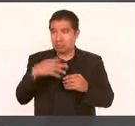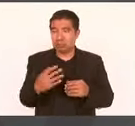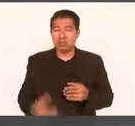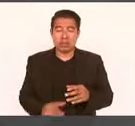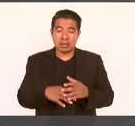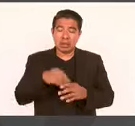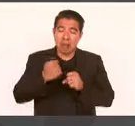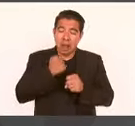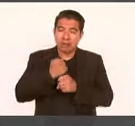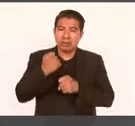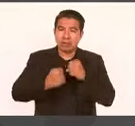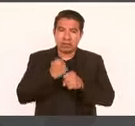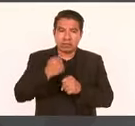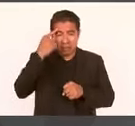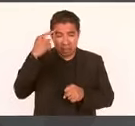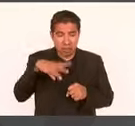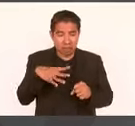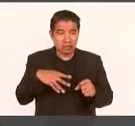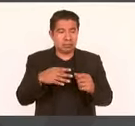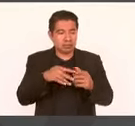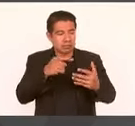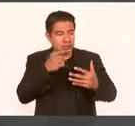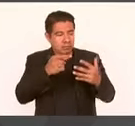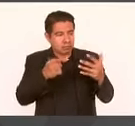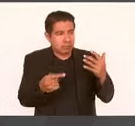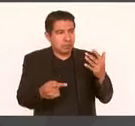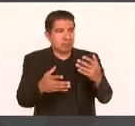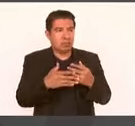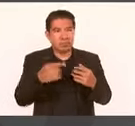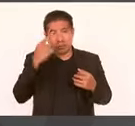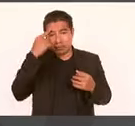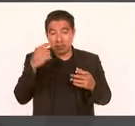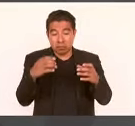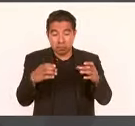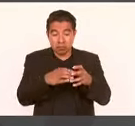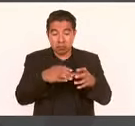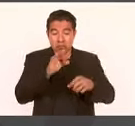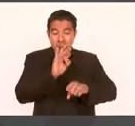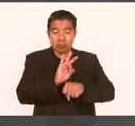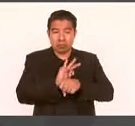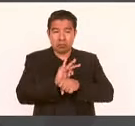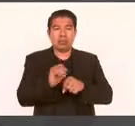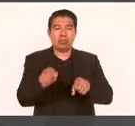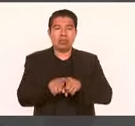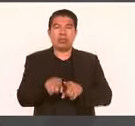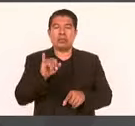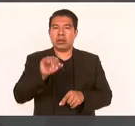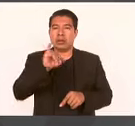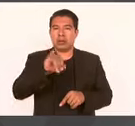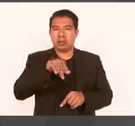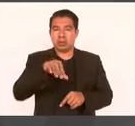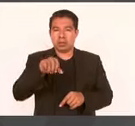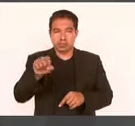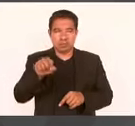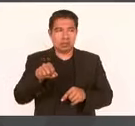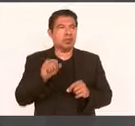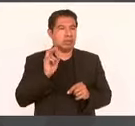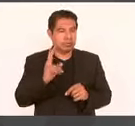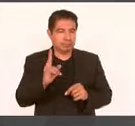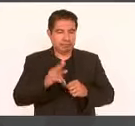año con año del presupuesto de egresos de la Federación y de los recursos propios del IMSS. En segundo